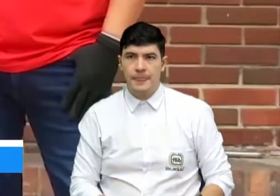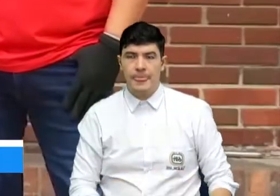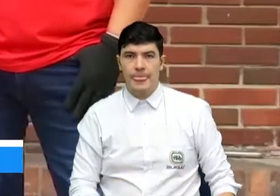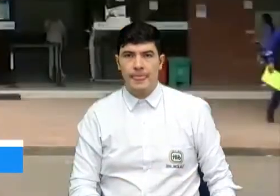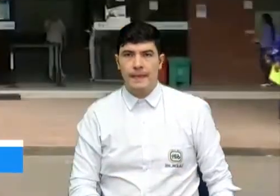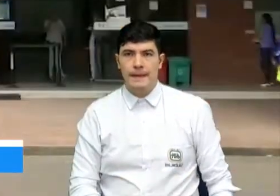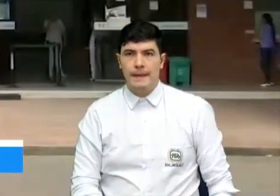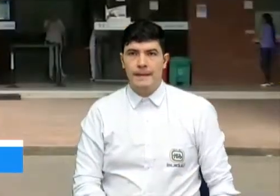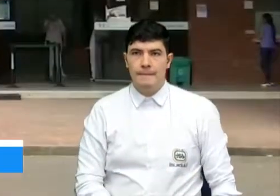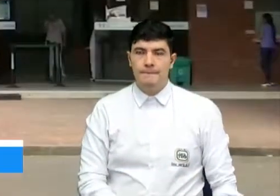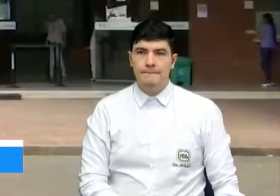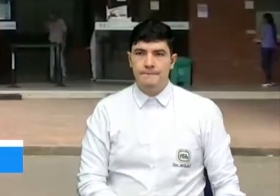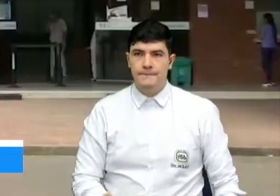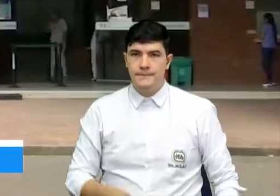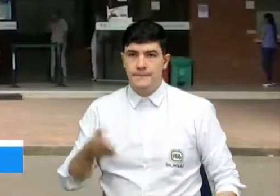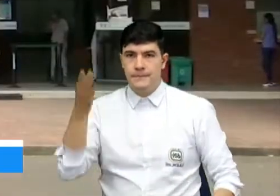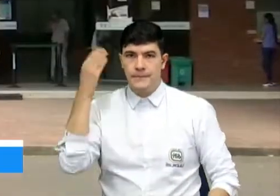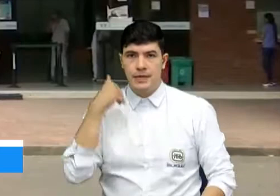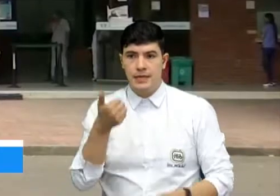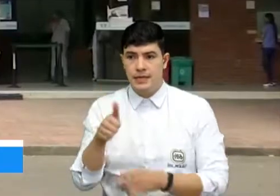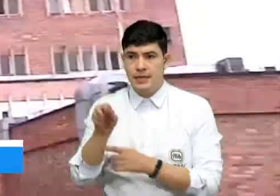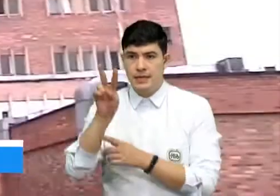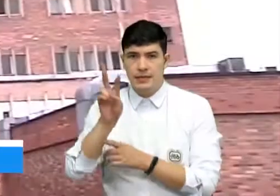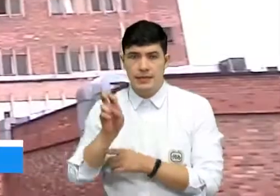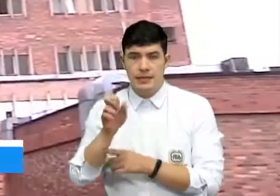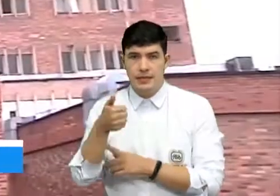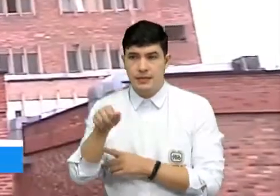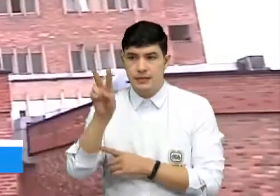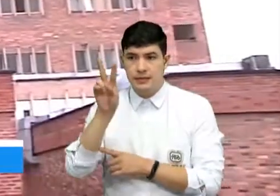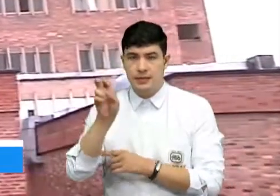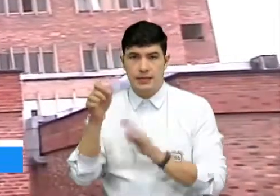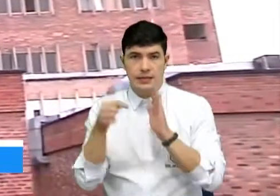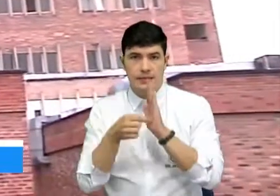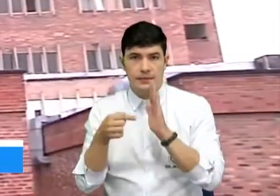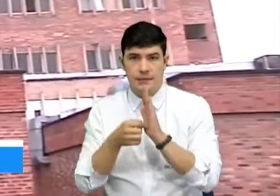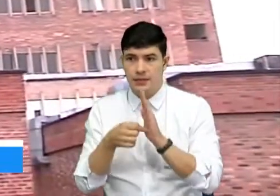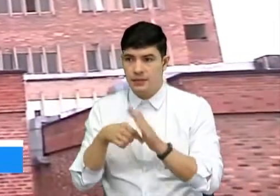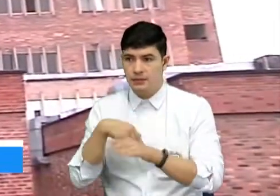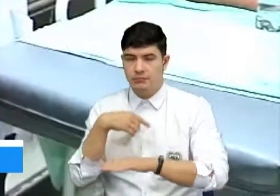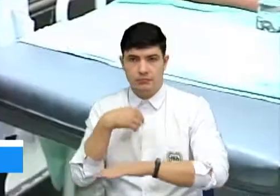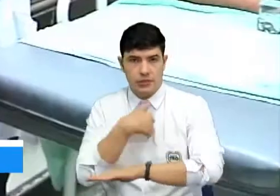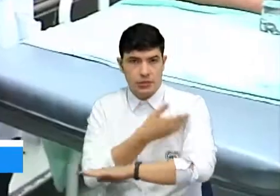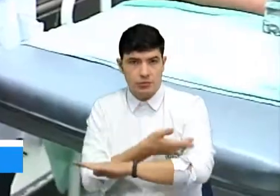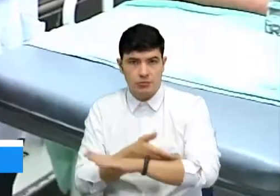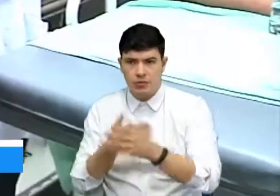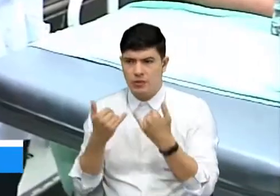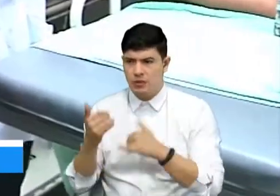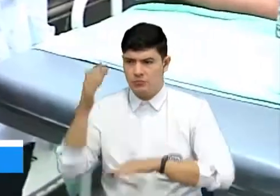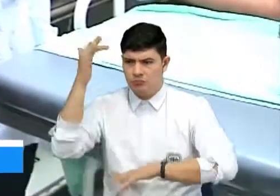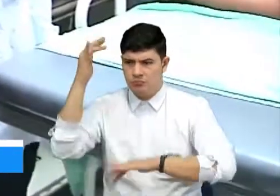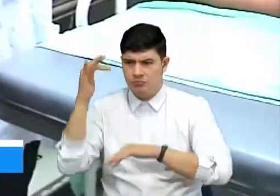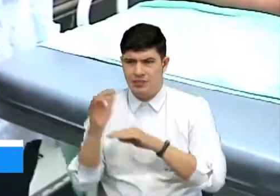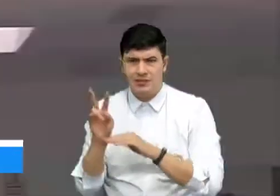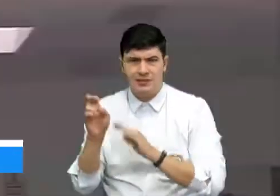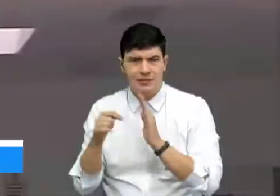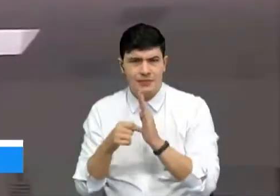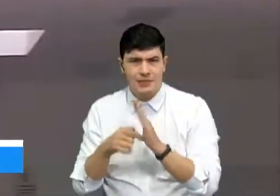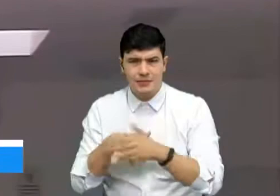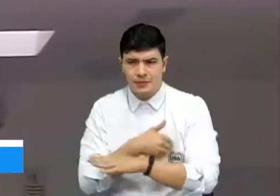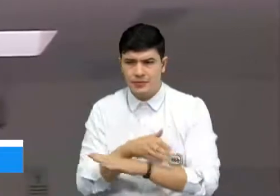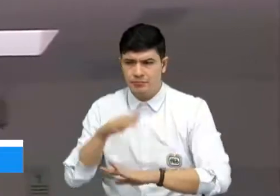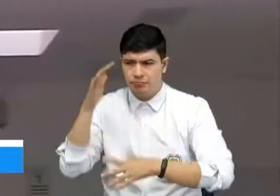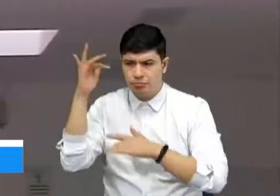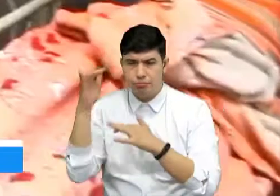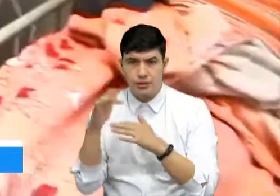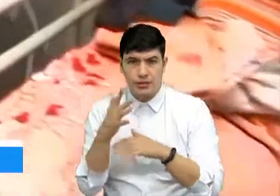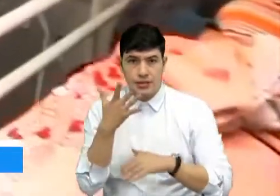Meos, pasando de 17 mil millones a menos de 10 mil millones en tiempos de pandemia. Asimismo, los giros de las EPS al centro hospitalario